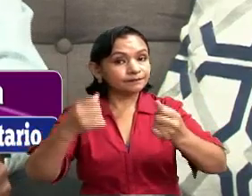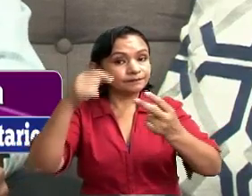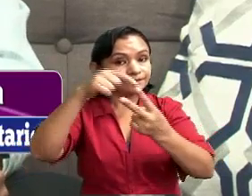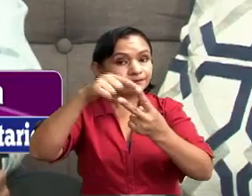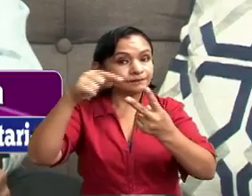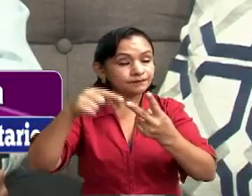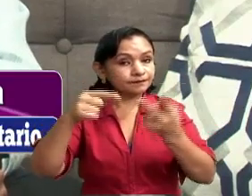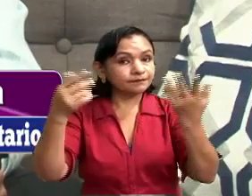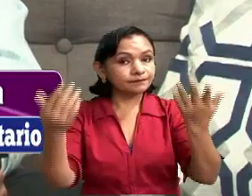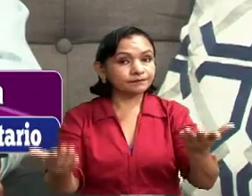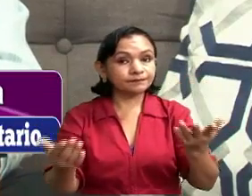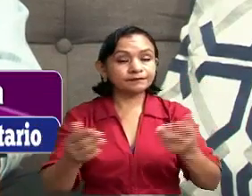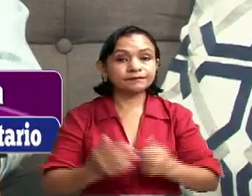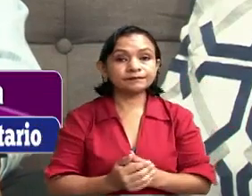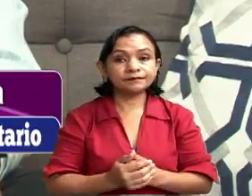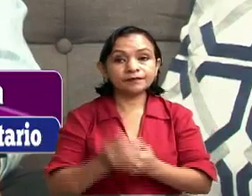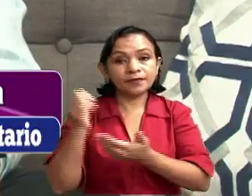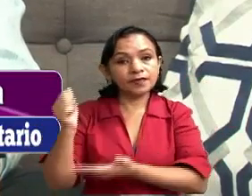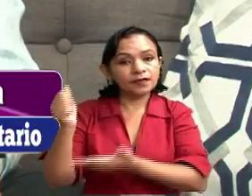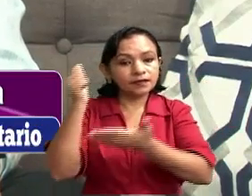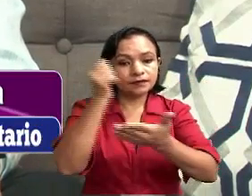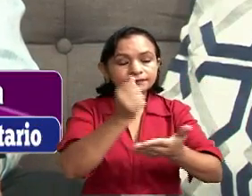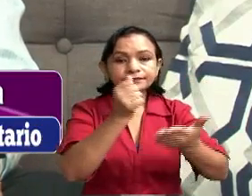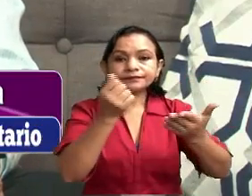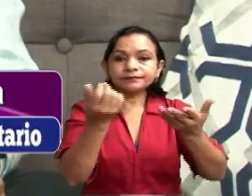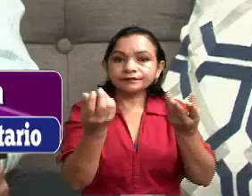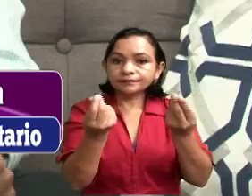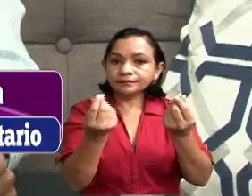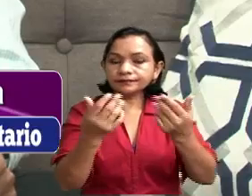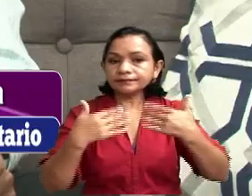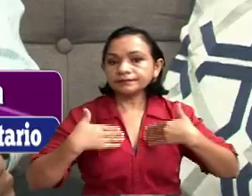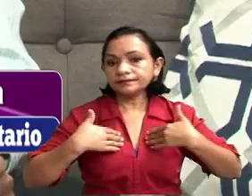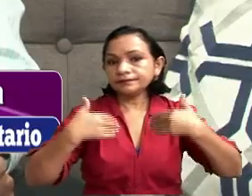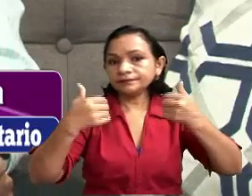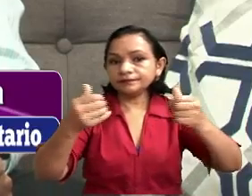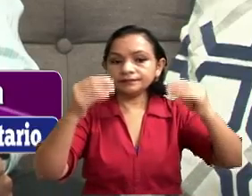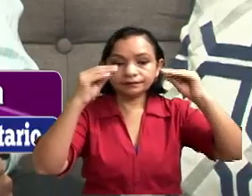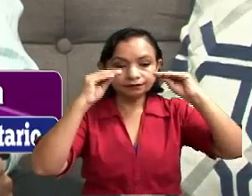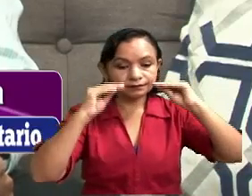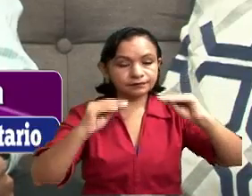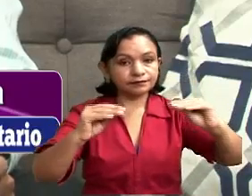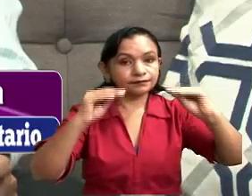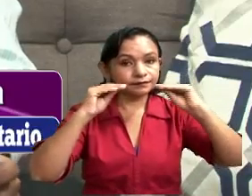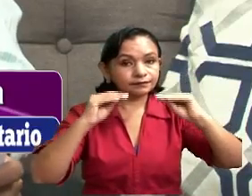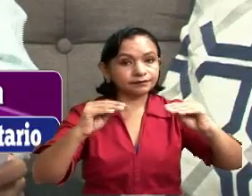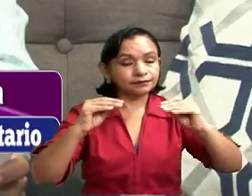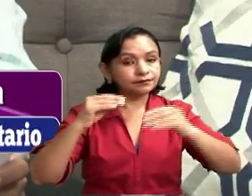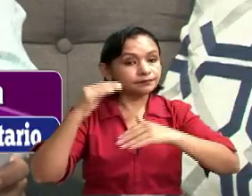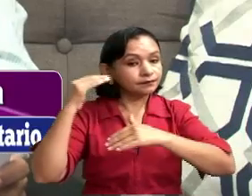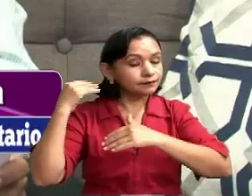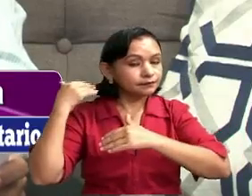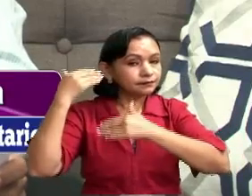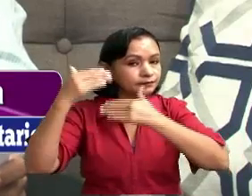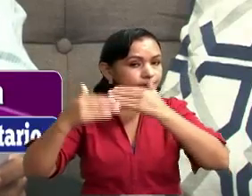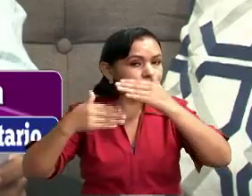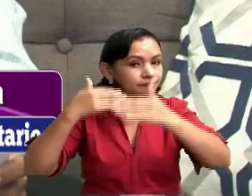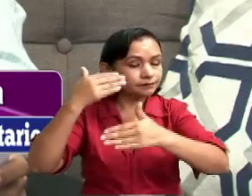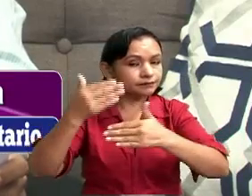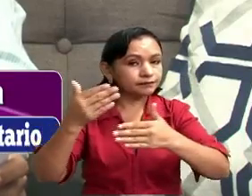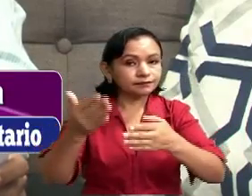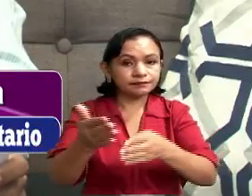factores esenciales. La inversión en salud y la inversión en educación que se ha venido realizando no la